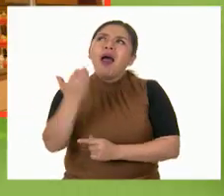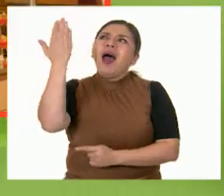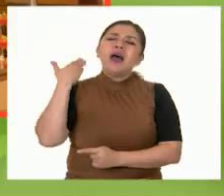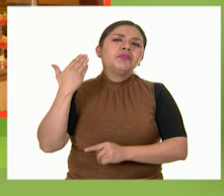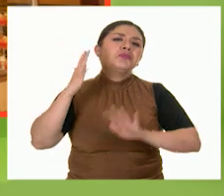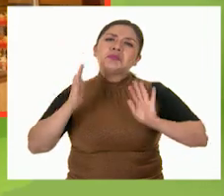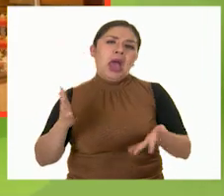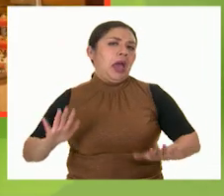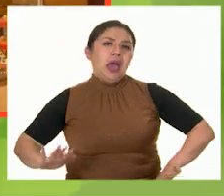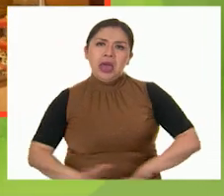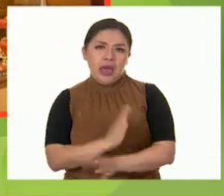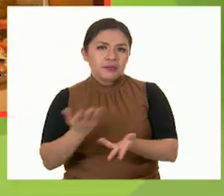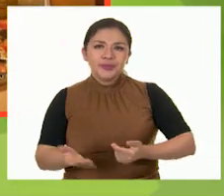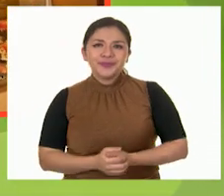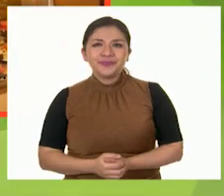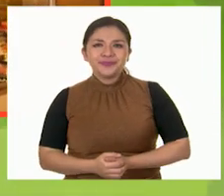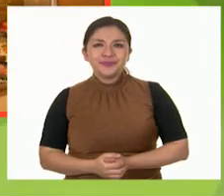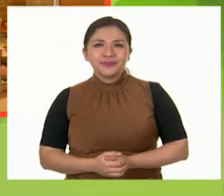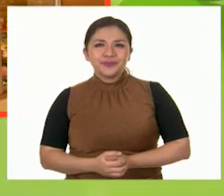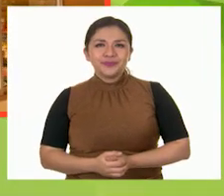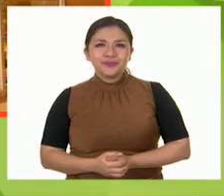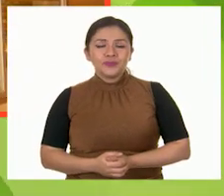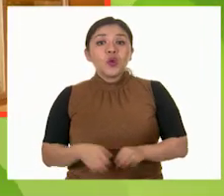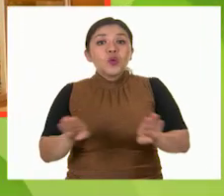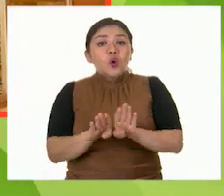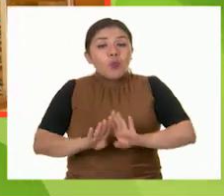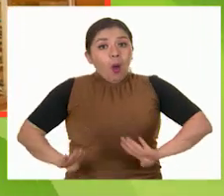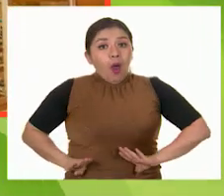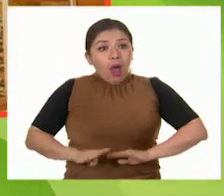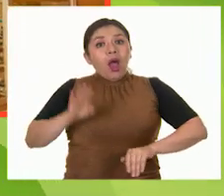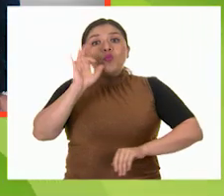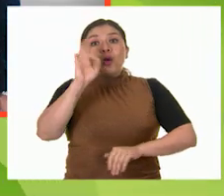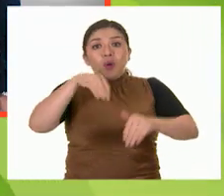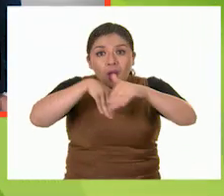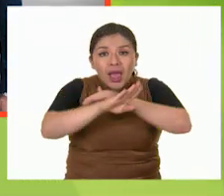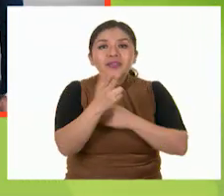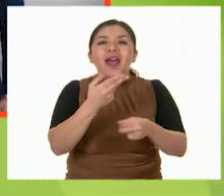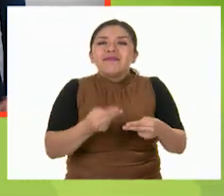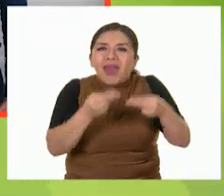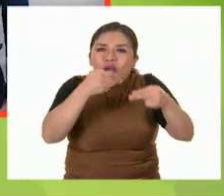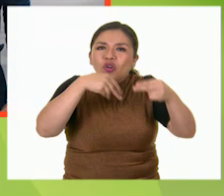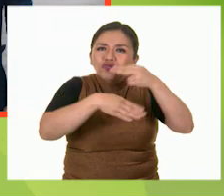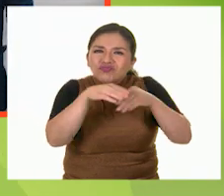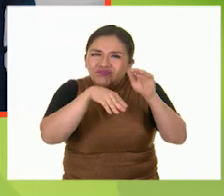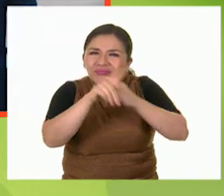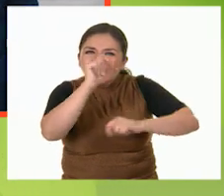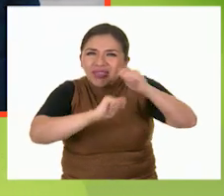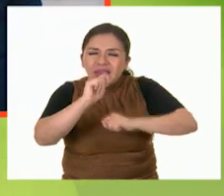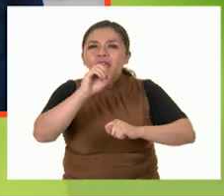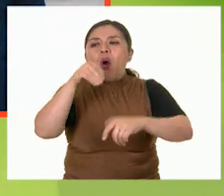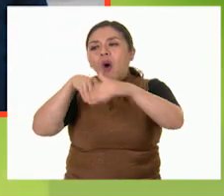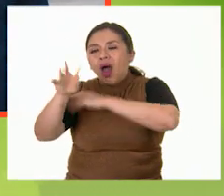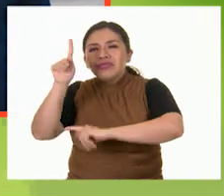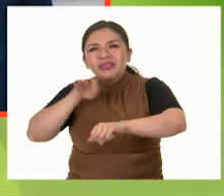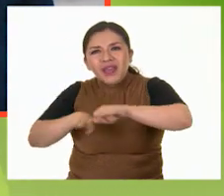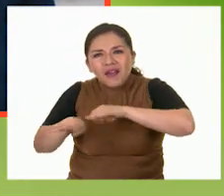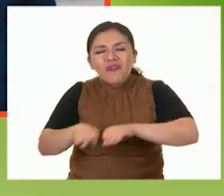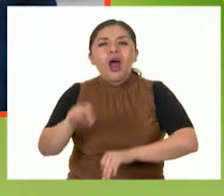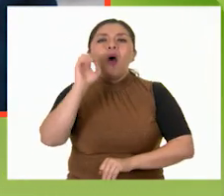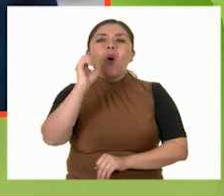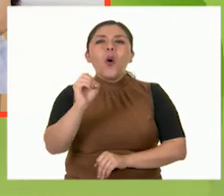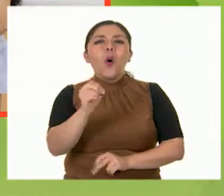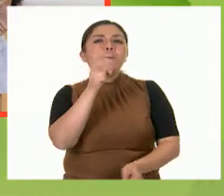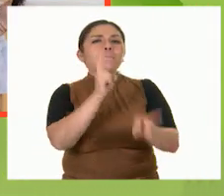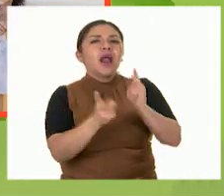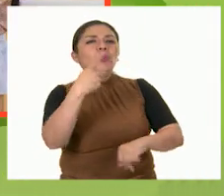cambiado. Cómo nos comportamos al entrar a algún negocio, a un lugar de trabajo o al hablar